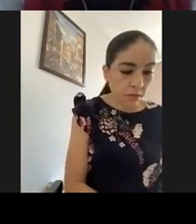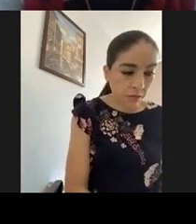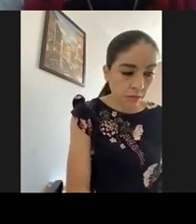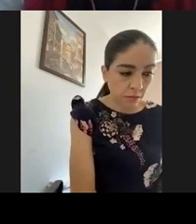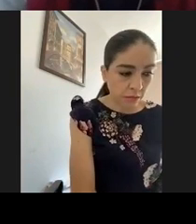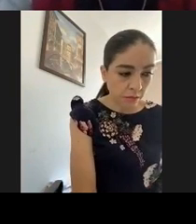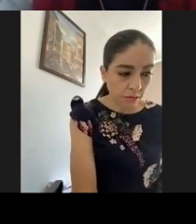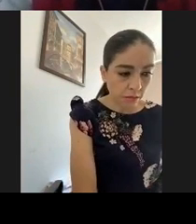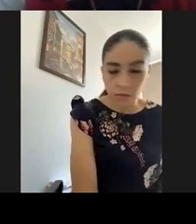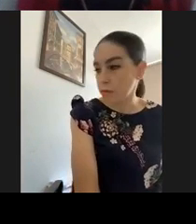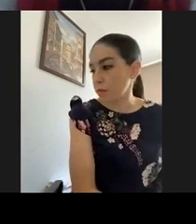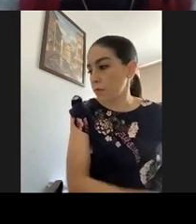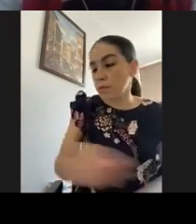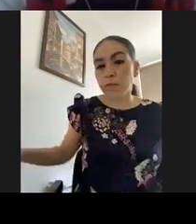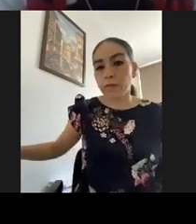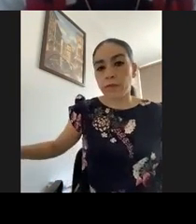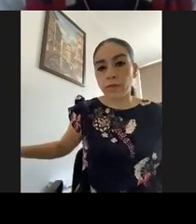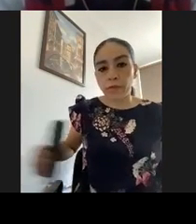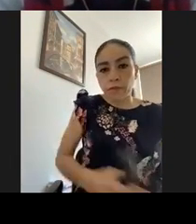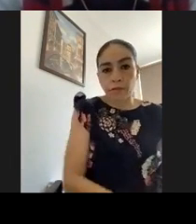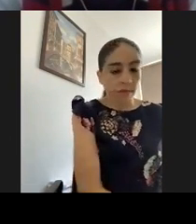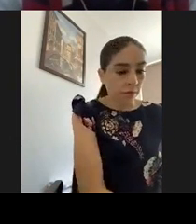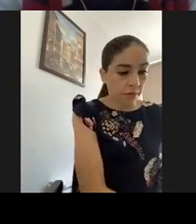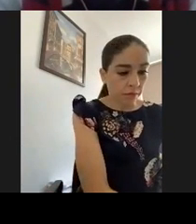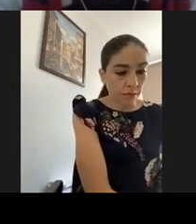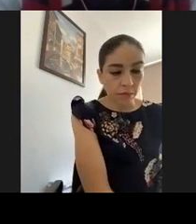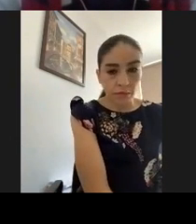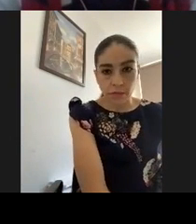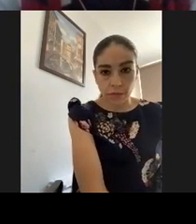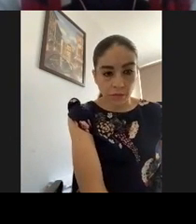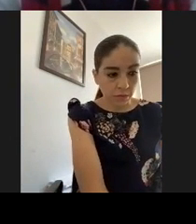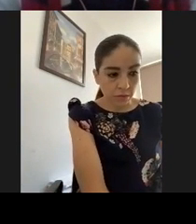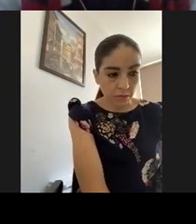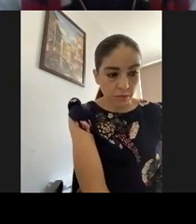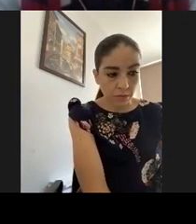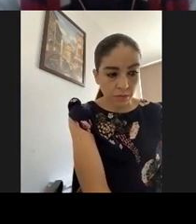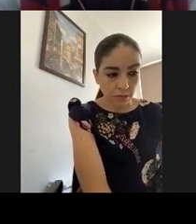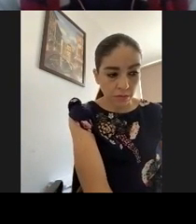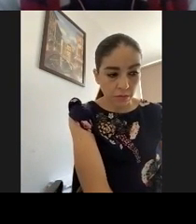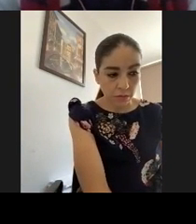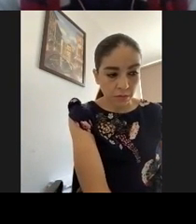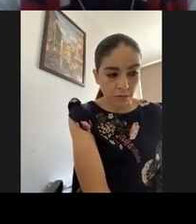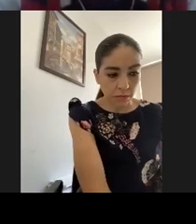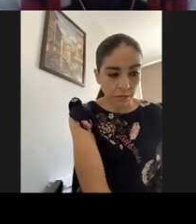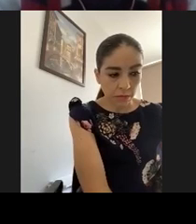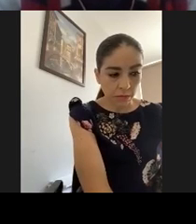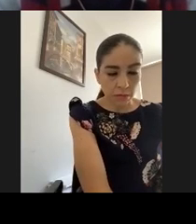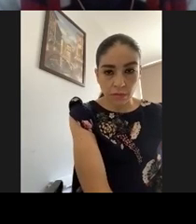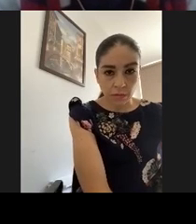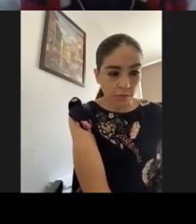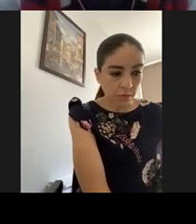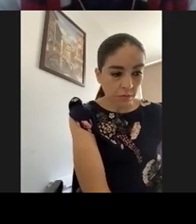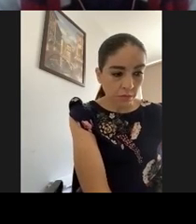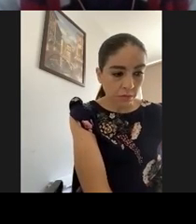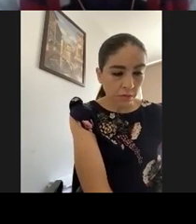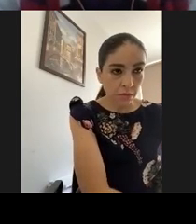ciudadana, sino preparamos de la mano de la empresa consultora una presentación que hace un abstract como todo lo que fue